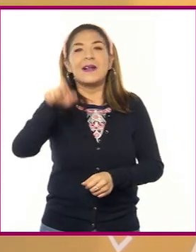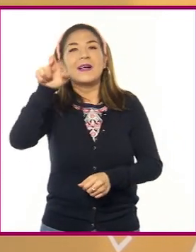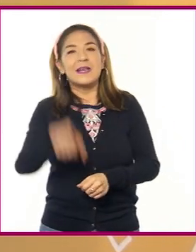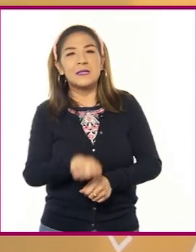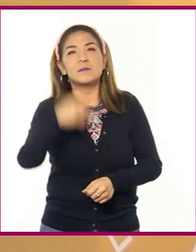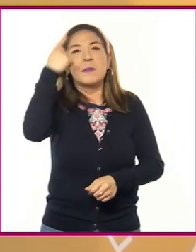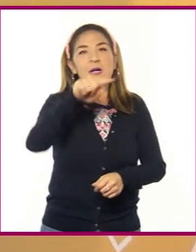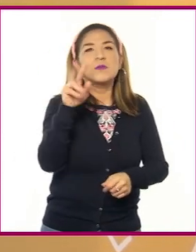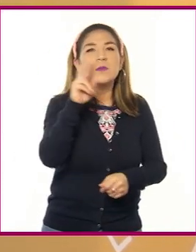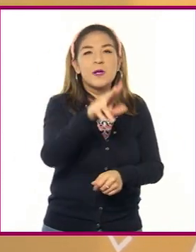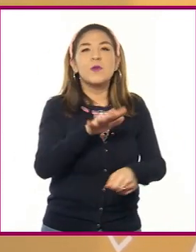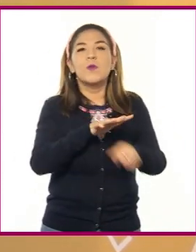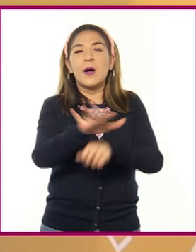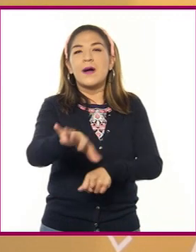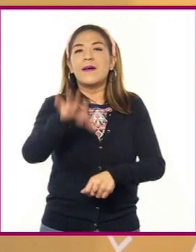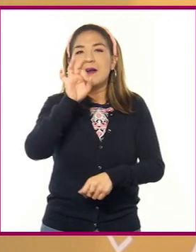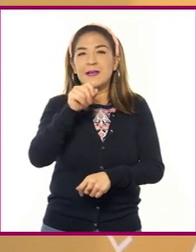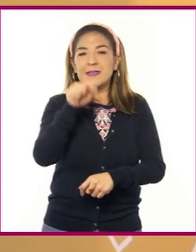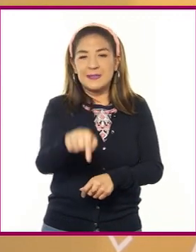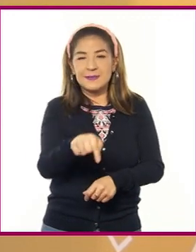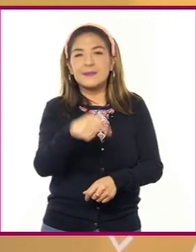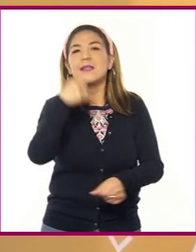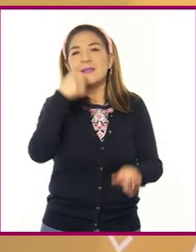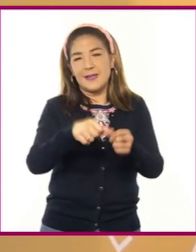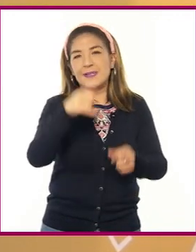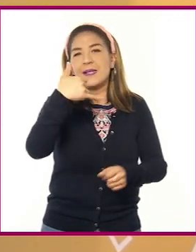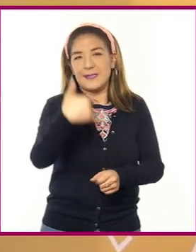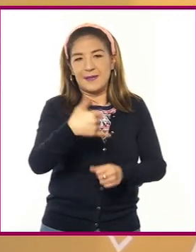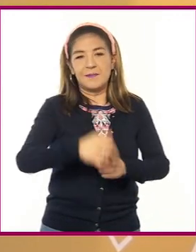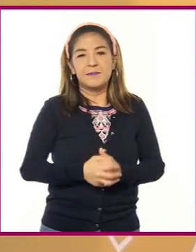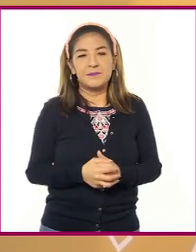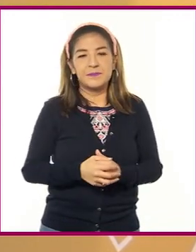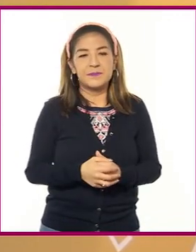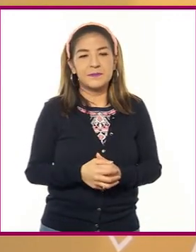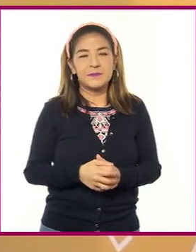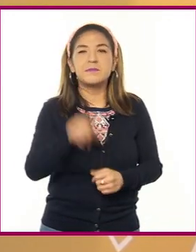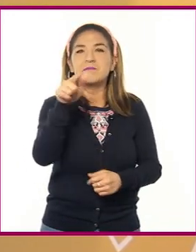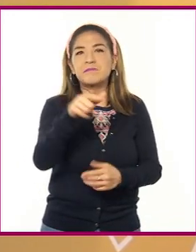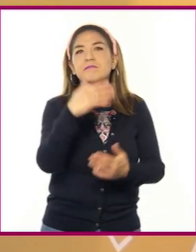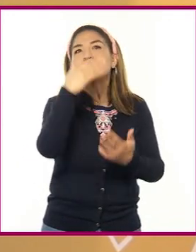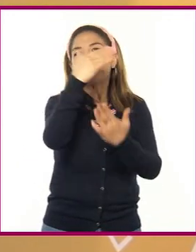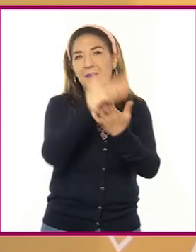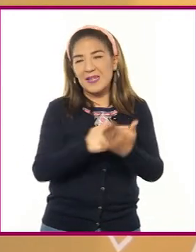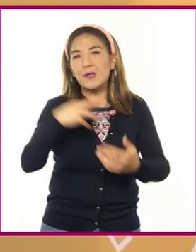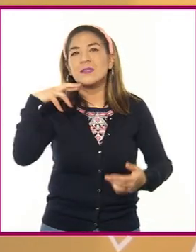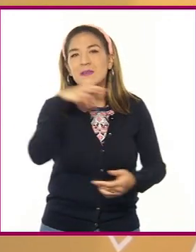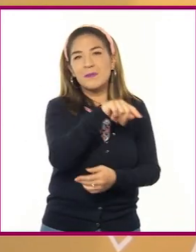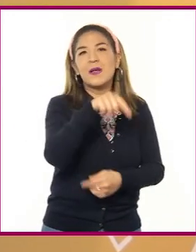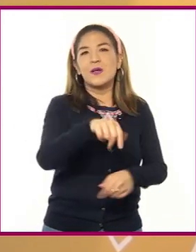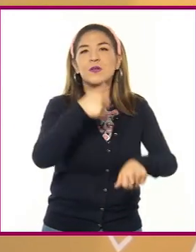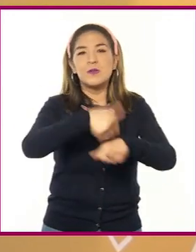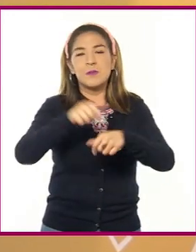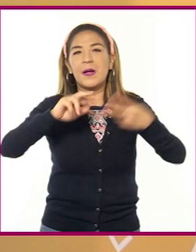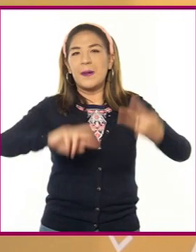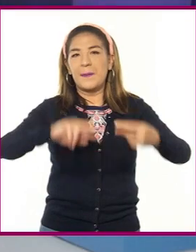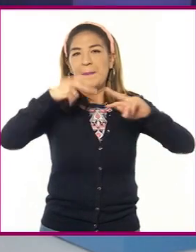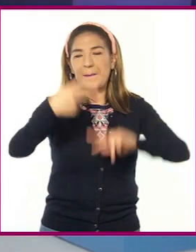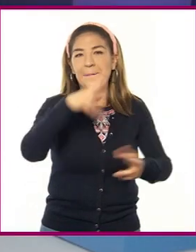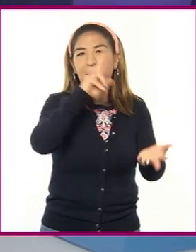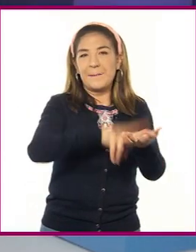para encontrar los valores requeridos para Y. Sería menos ágil formar proporciones inversas para cada